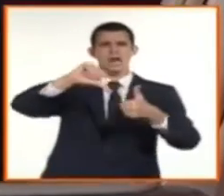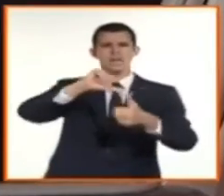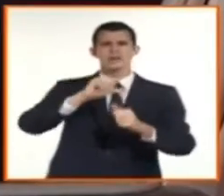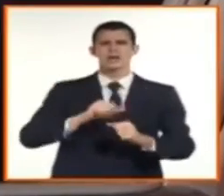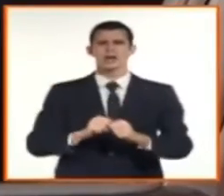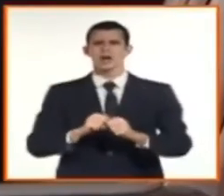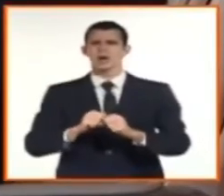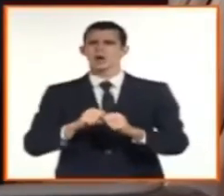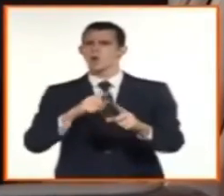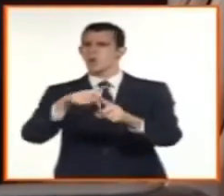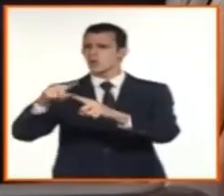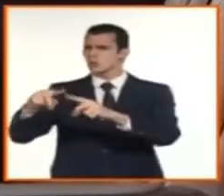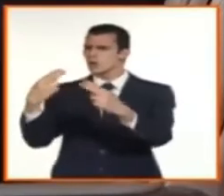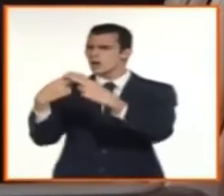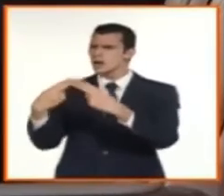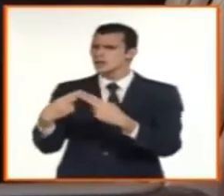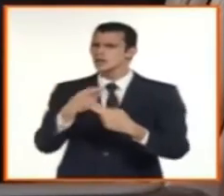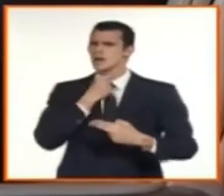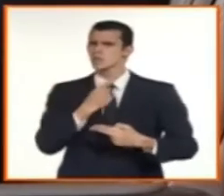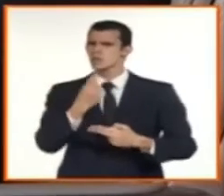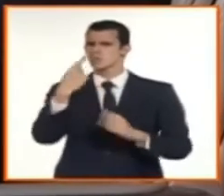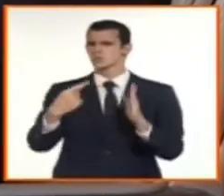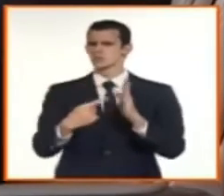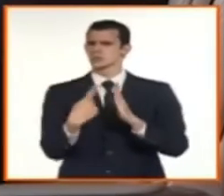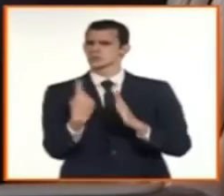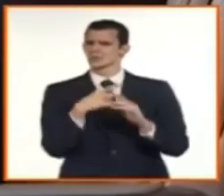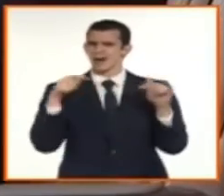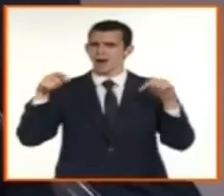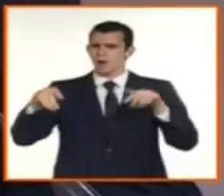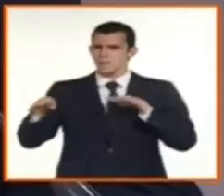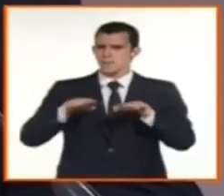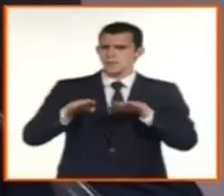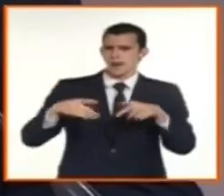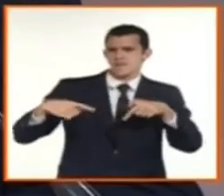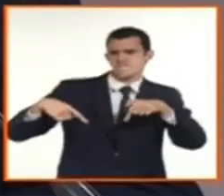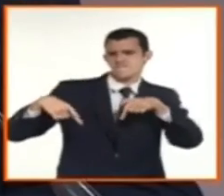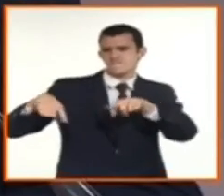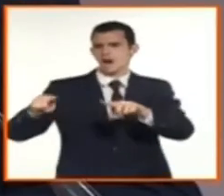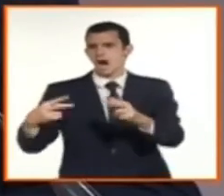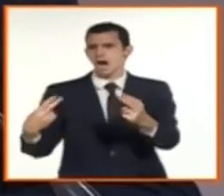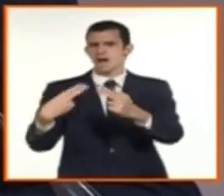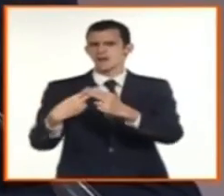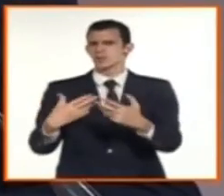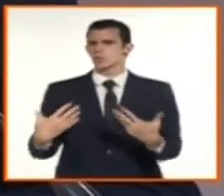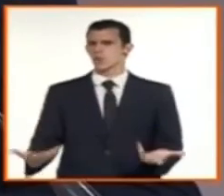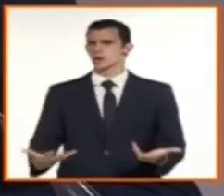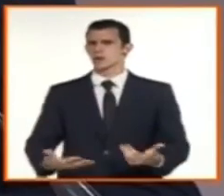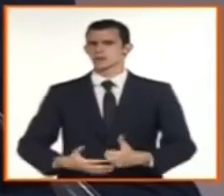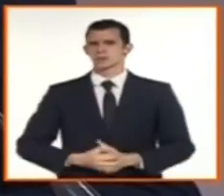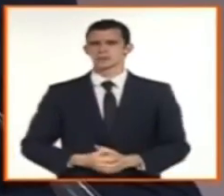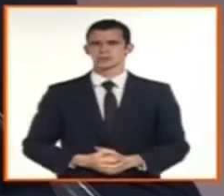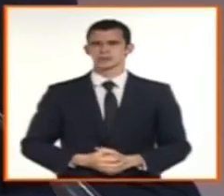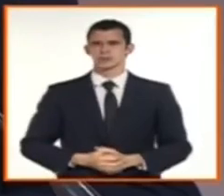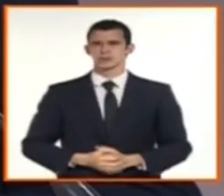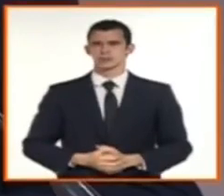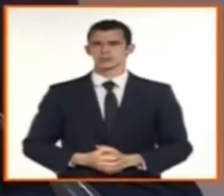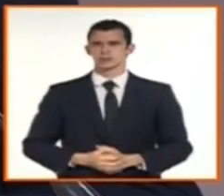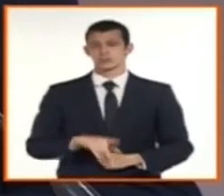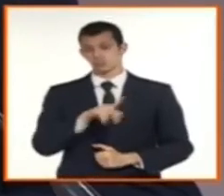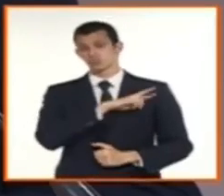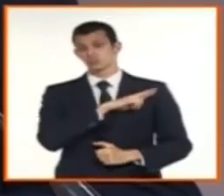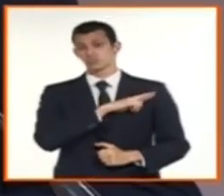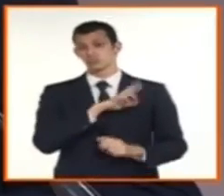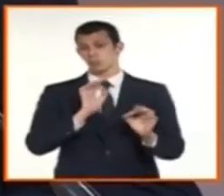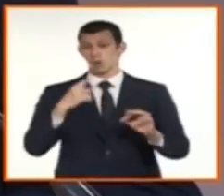del caribe y cómo nos preparamos para los juegos centroamericanos y panamericanos realmente vamos a enfrentar un calendario bien fuerte bien